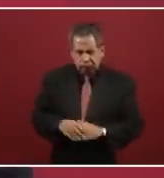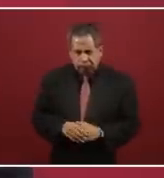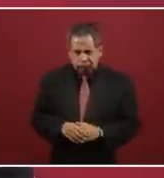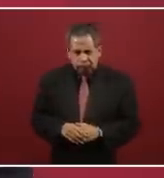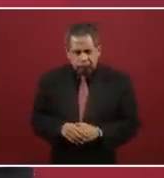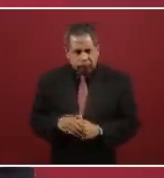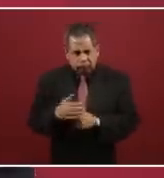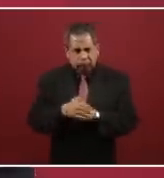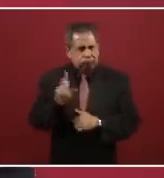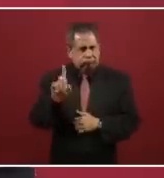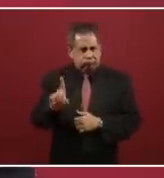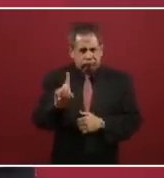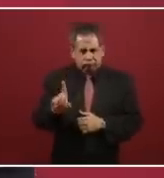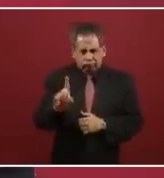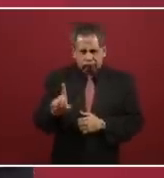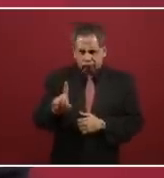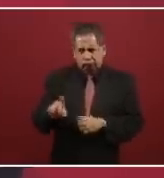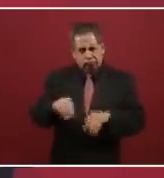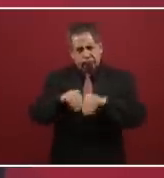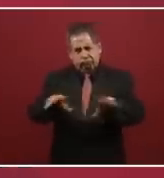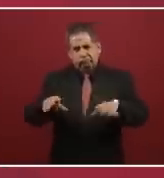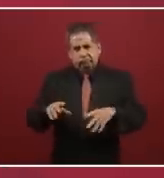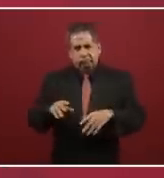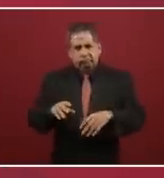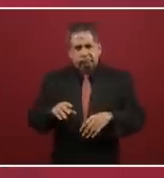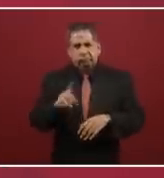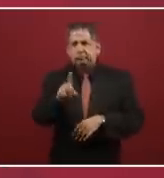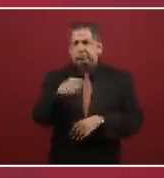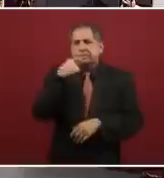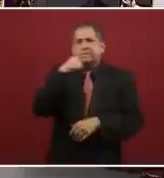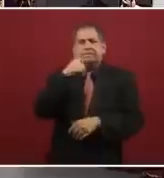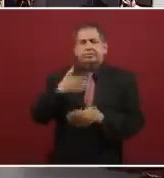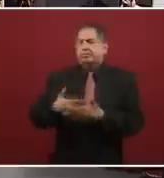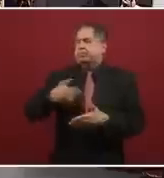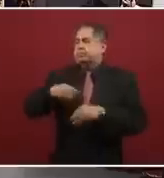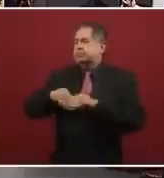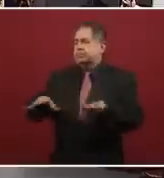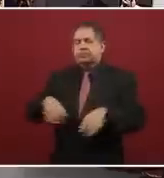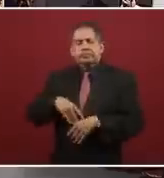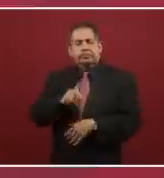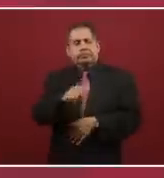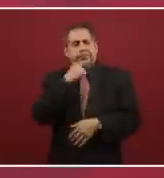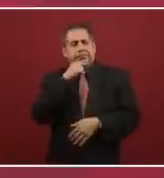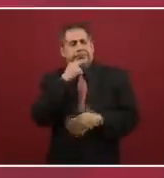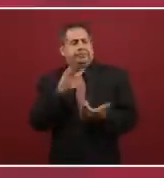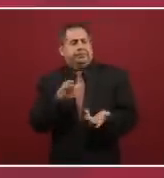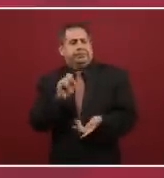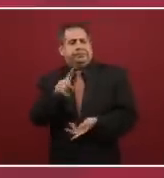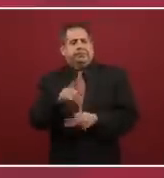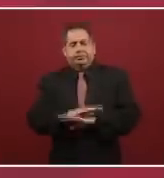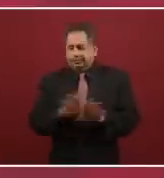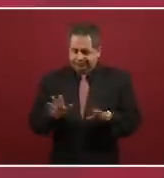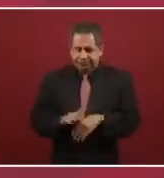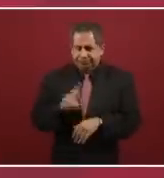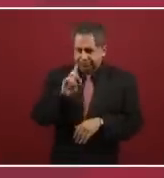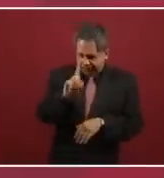el domingo, porque si no, ya que les vamos a poder decir ahí, o sea, si